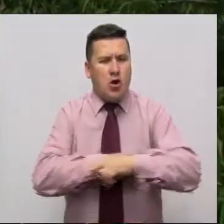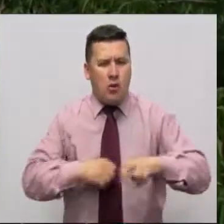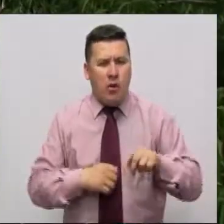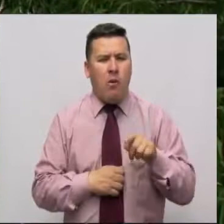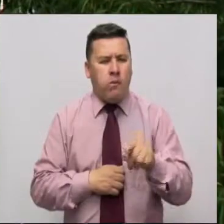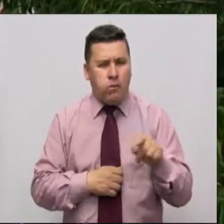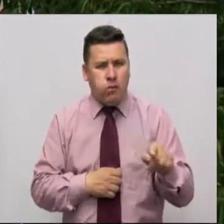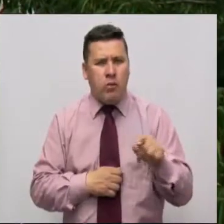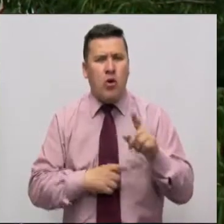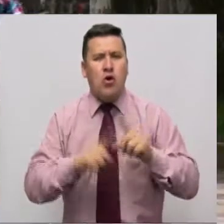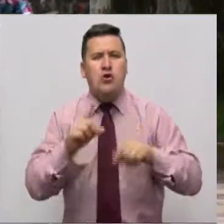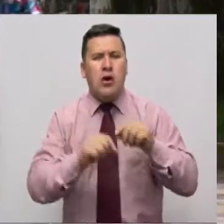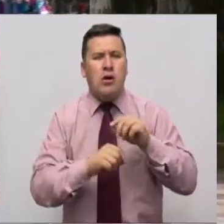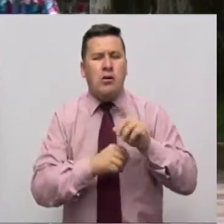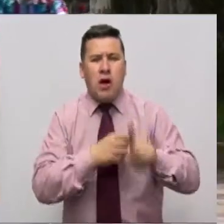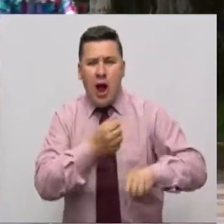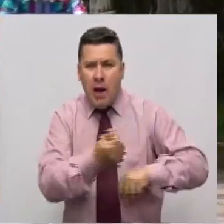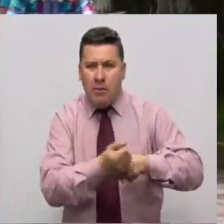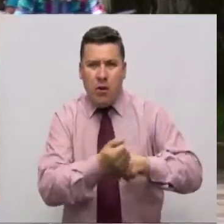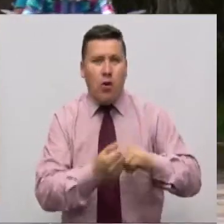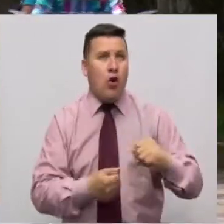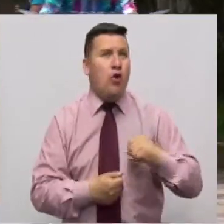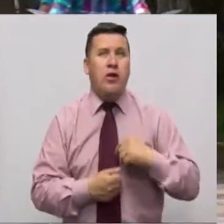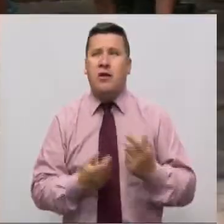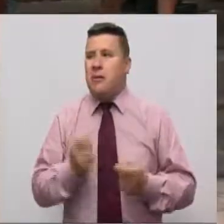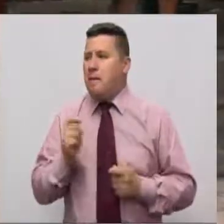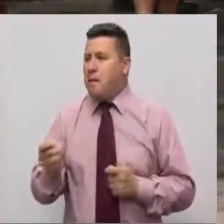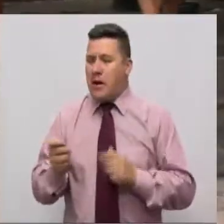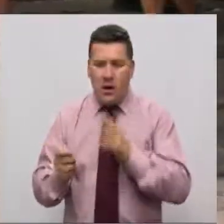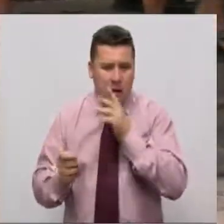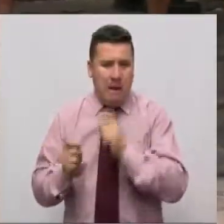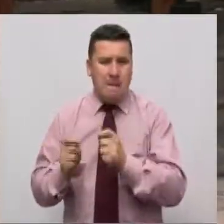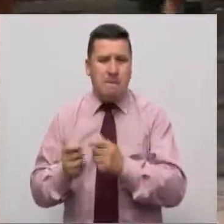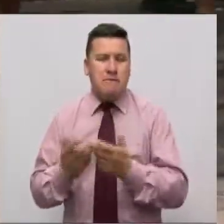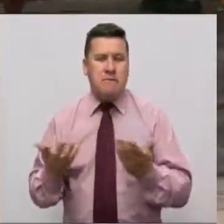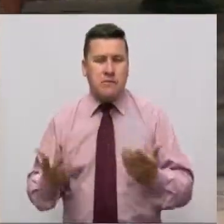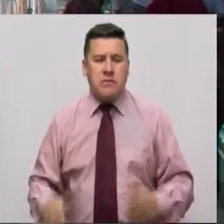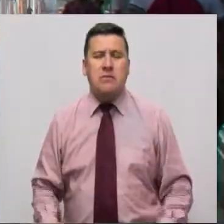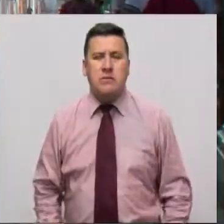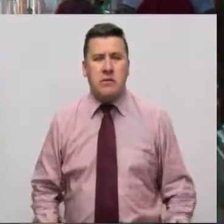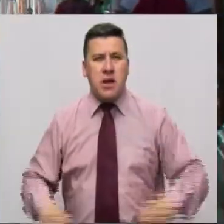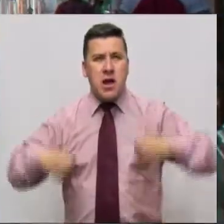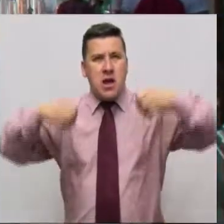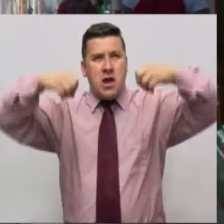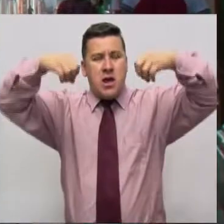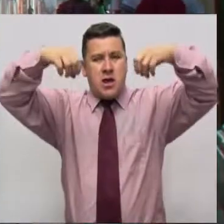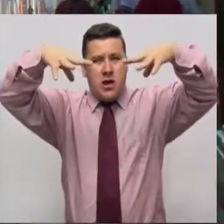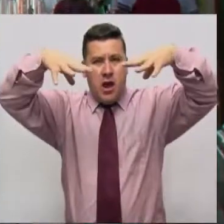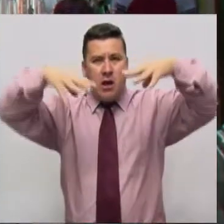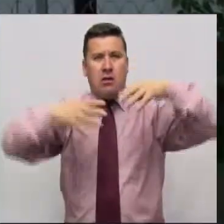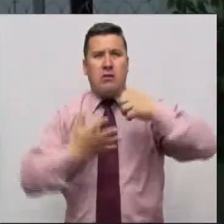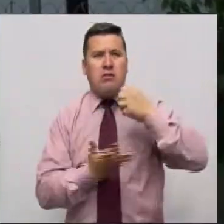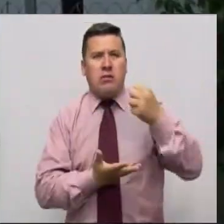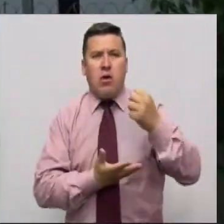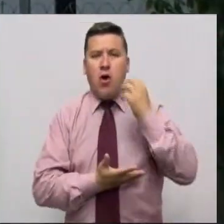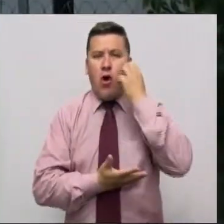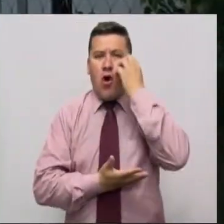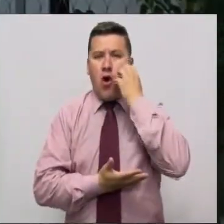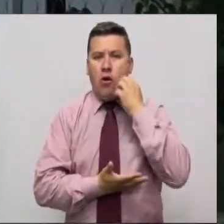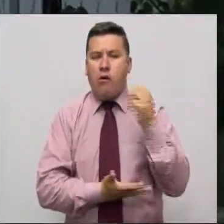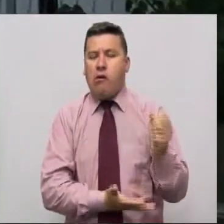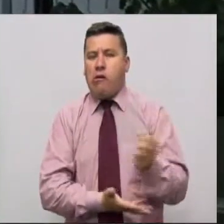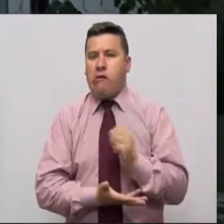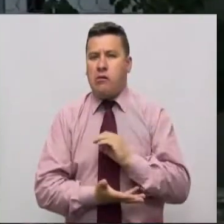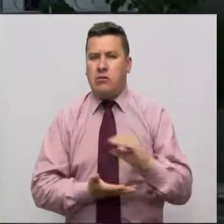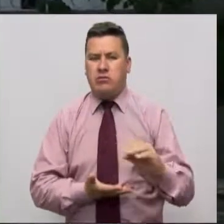están robando los subsidios de los que no tienen con qué pagar la luz y se roban